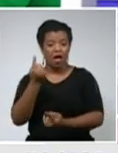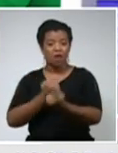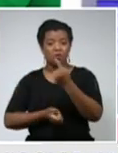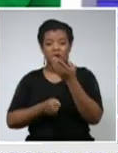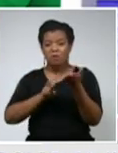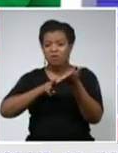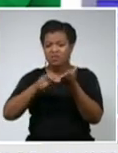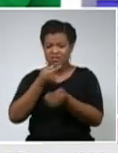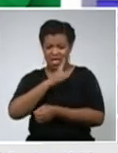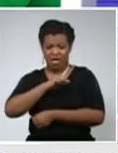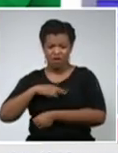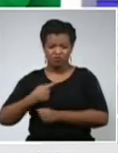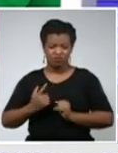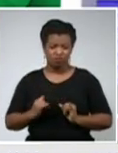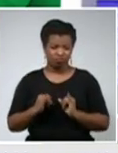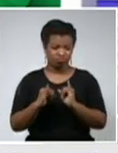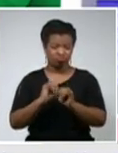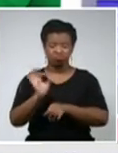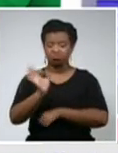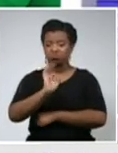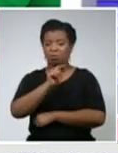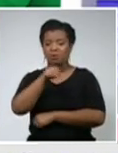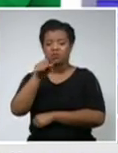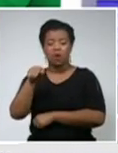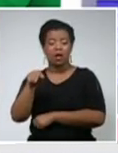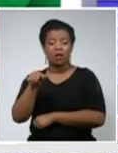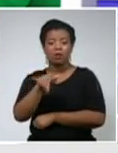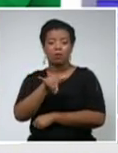ayer, todavía con